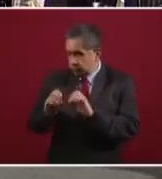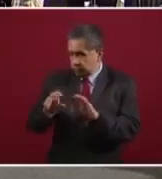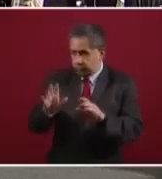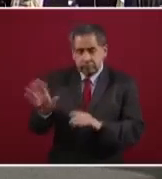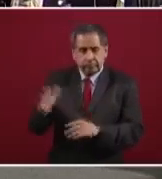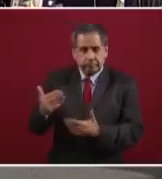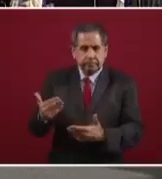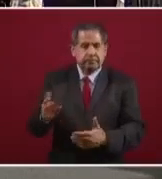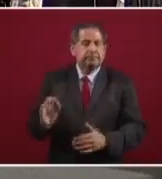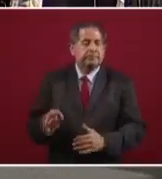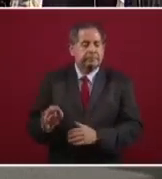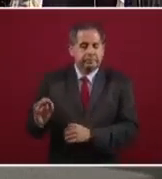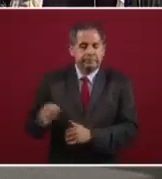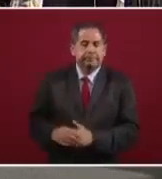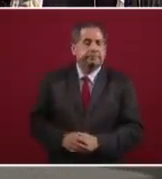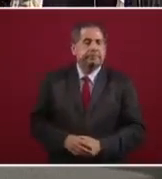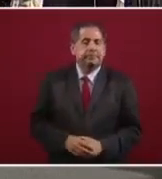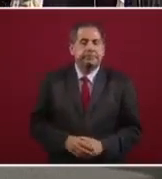qué bueno.